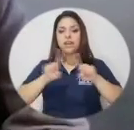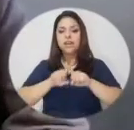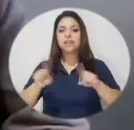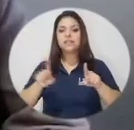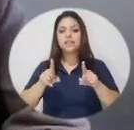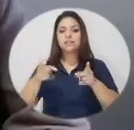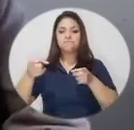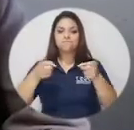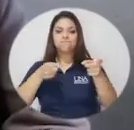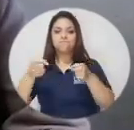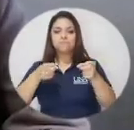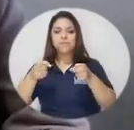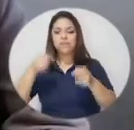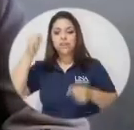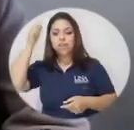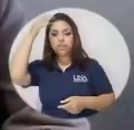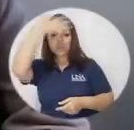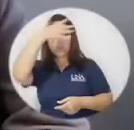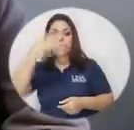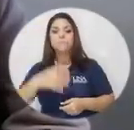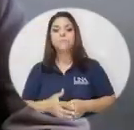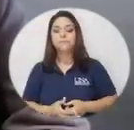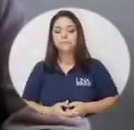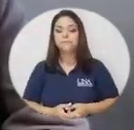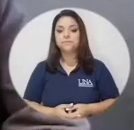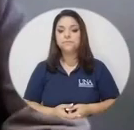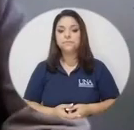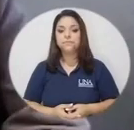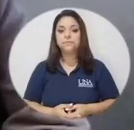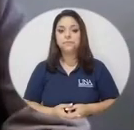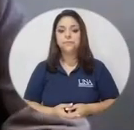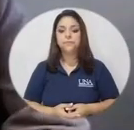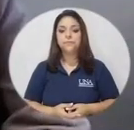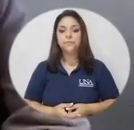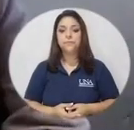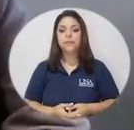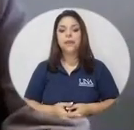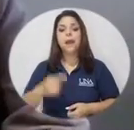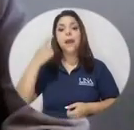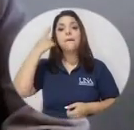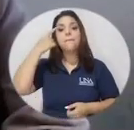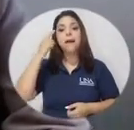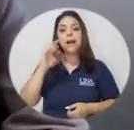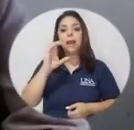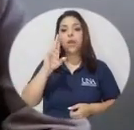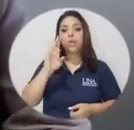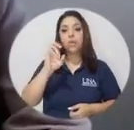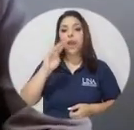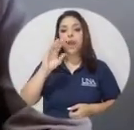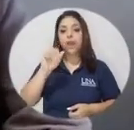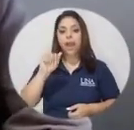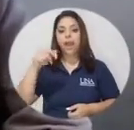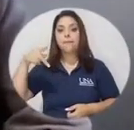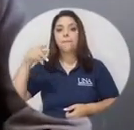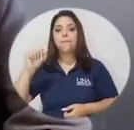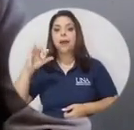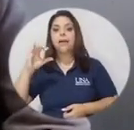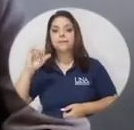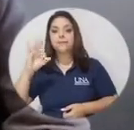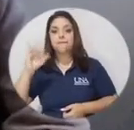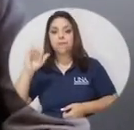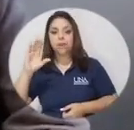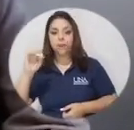exterior y las posiciones de la administración Trump en este contexto, tanto para la cuenca del